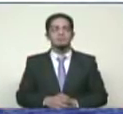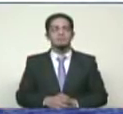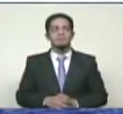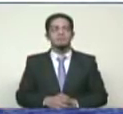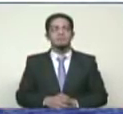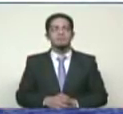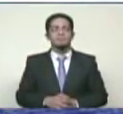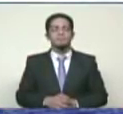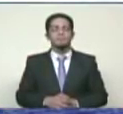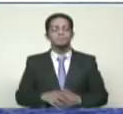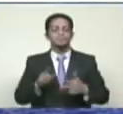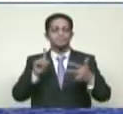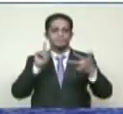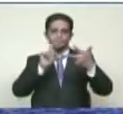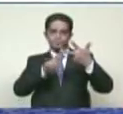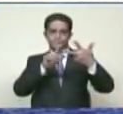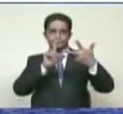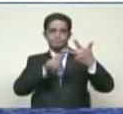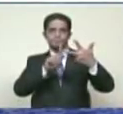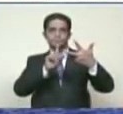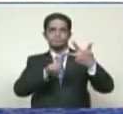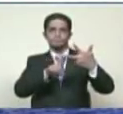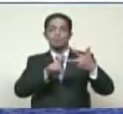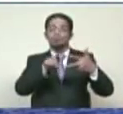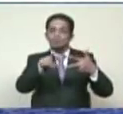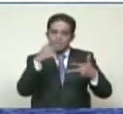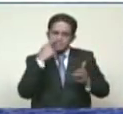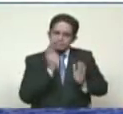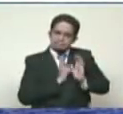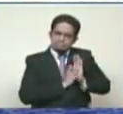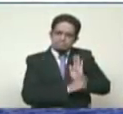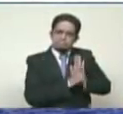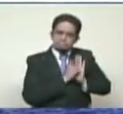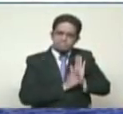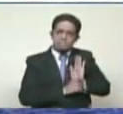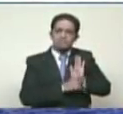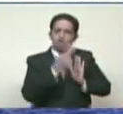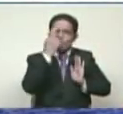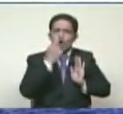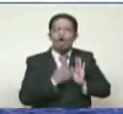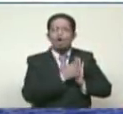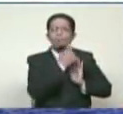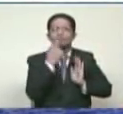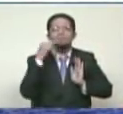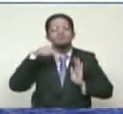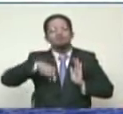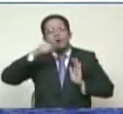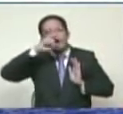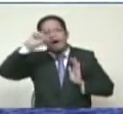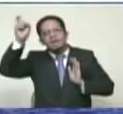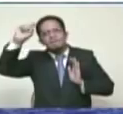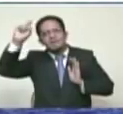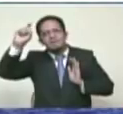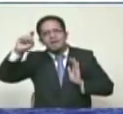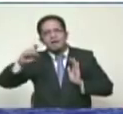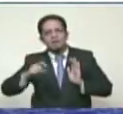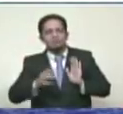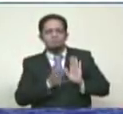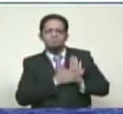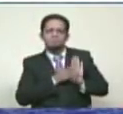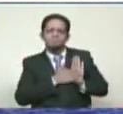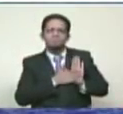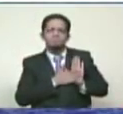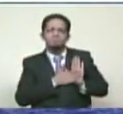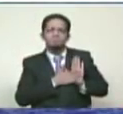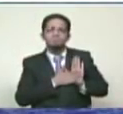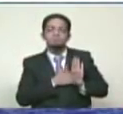En tercer lugar, anótenlo como compromiso de este aniversario, el